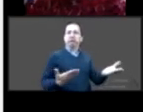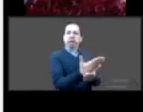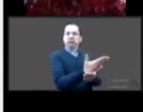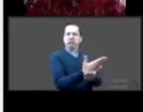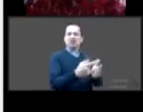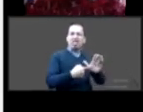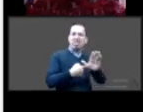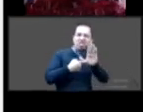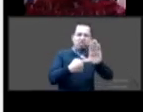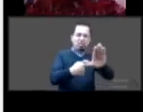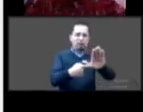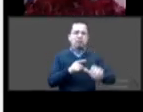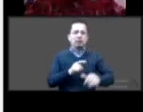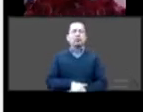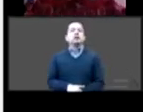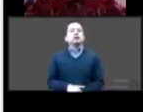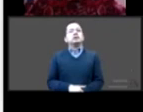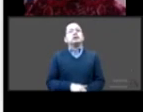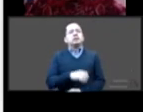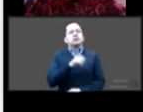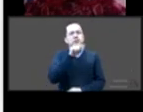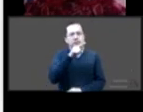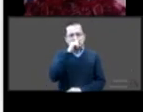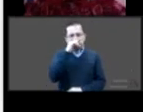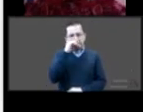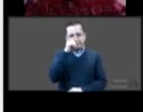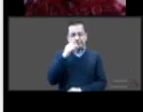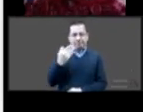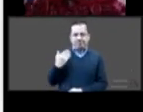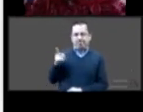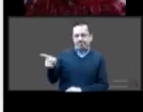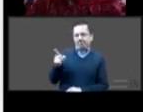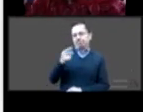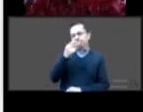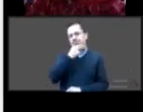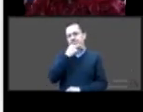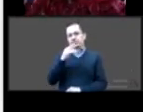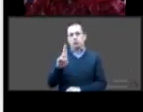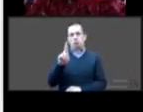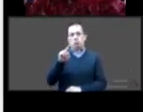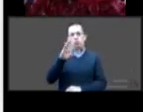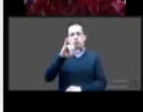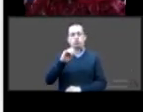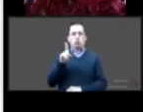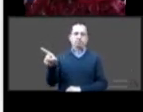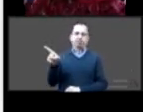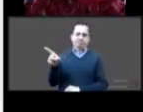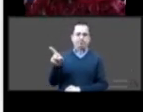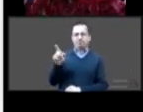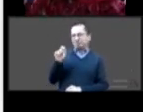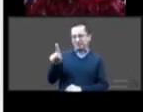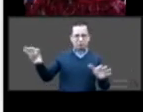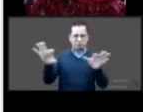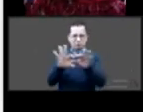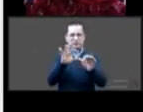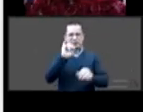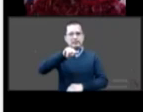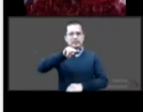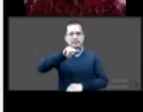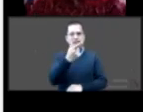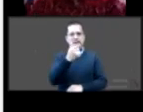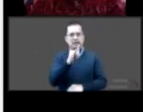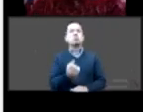ya apuntó Bucio, la siguiente, por favor, del INEGI. Adelante.